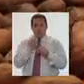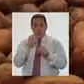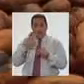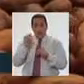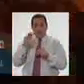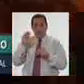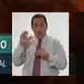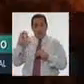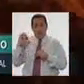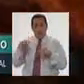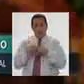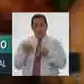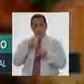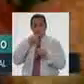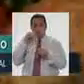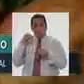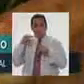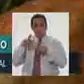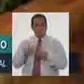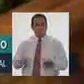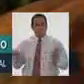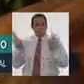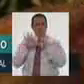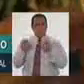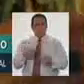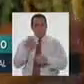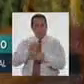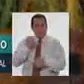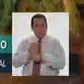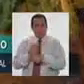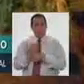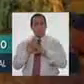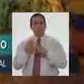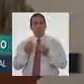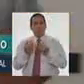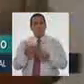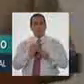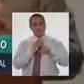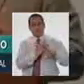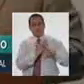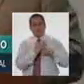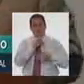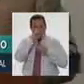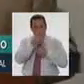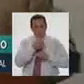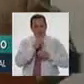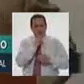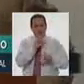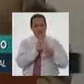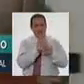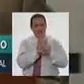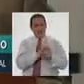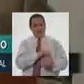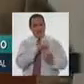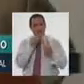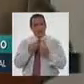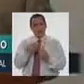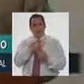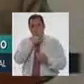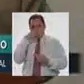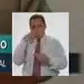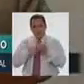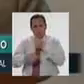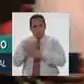importante herramienta para combatir flagelos como el narcotráfico y la minería ilegal. Así lo aseguró el presidente del Consejo de Ministros,